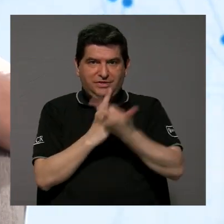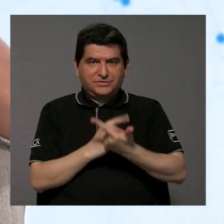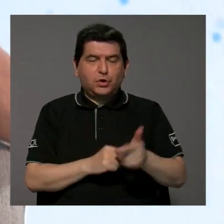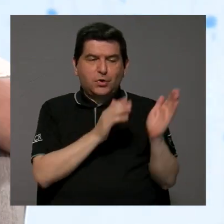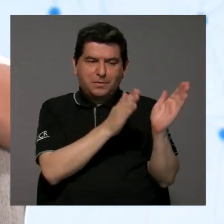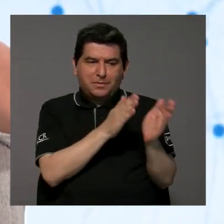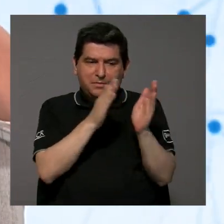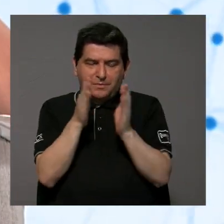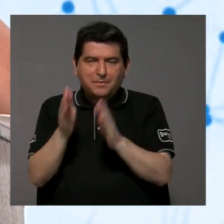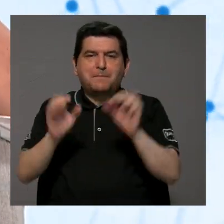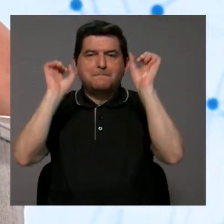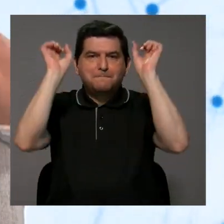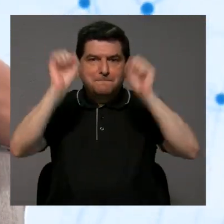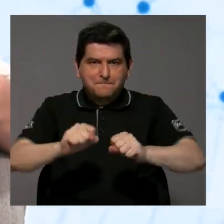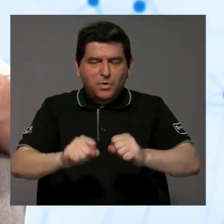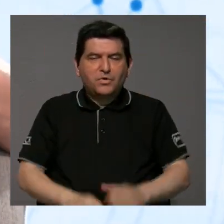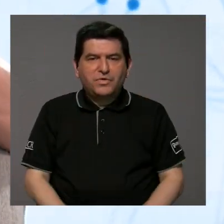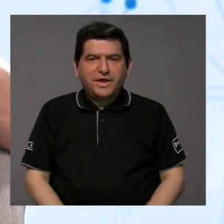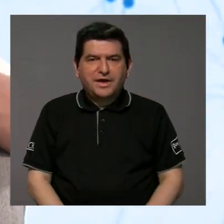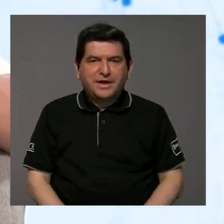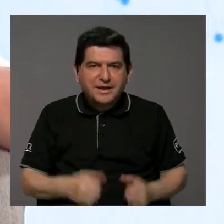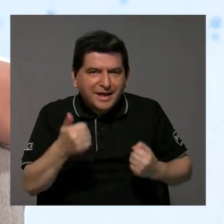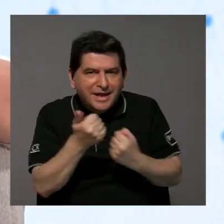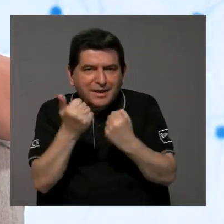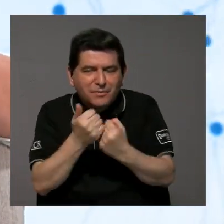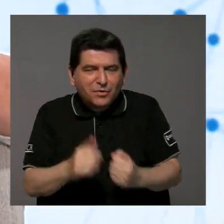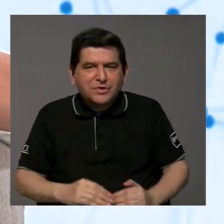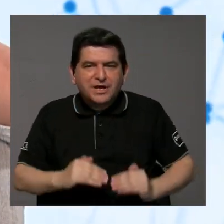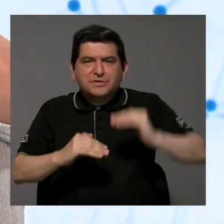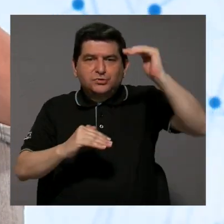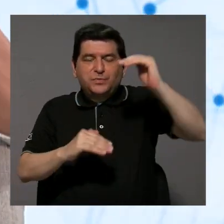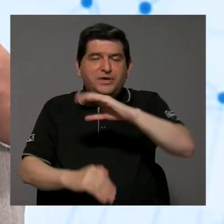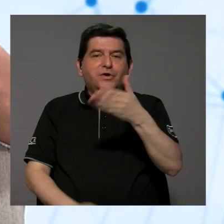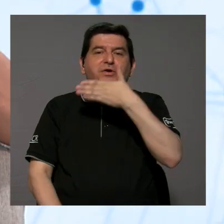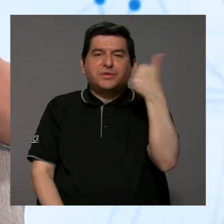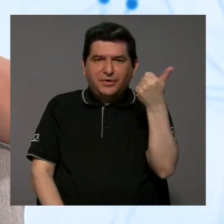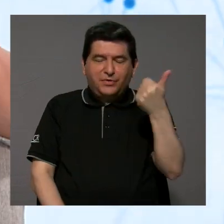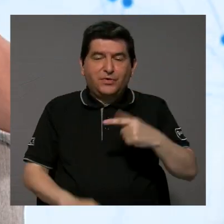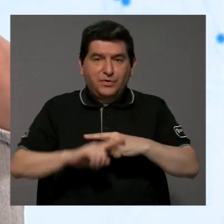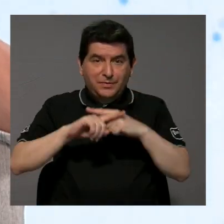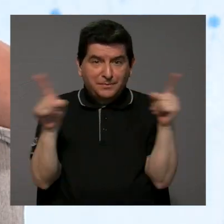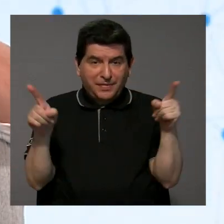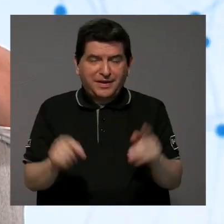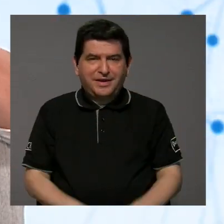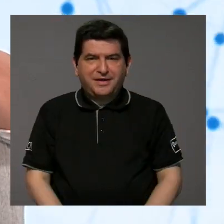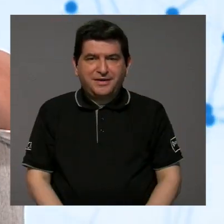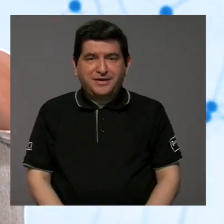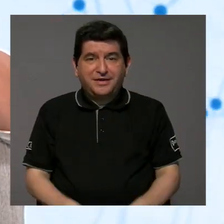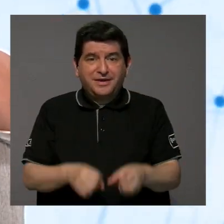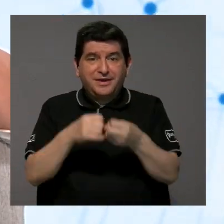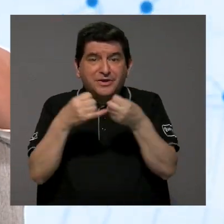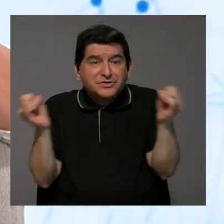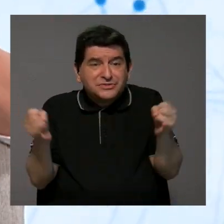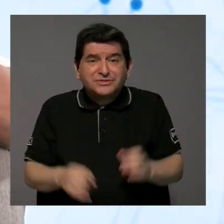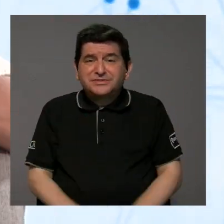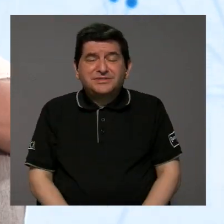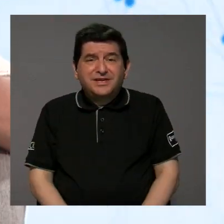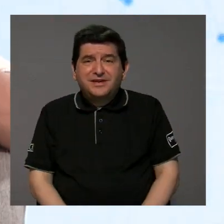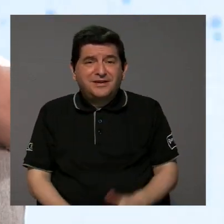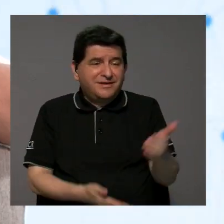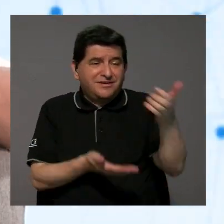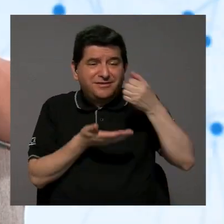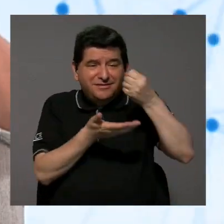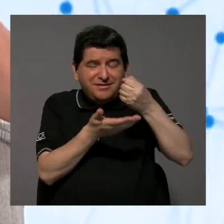social tienen que prepararse para hacer más, también para ser mejor, pero en esto sin cacao es muy difícil